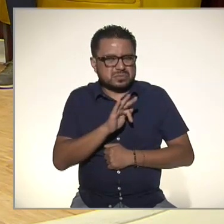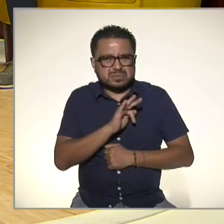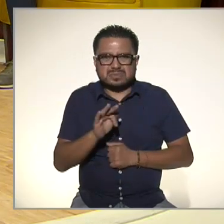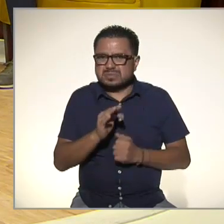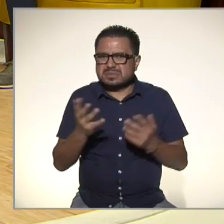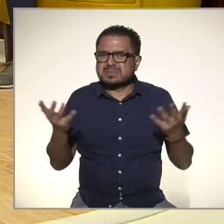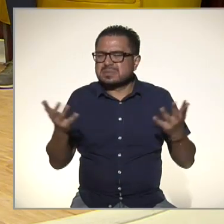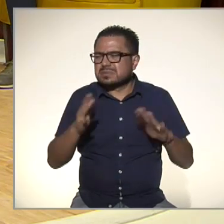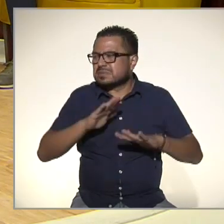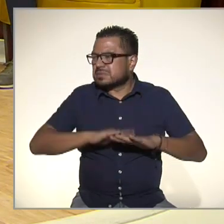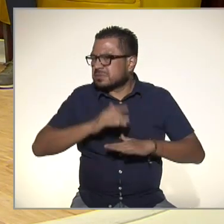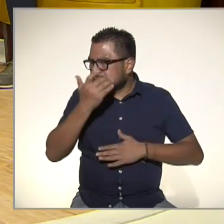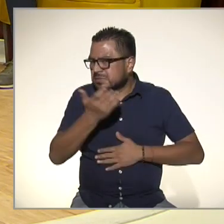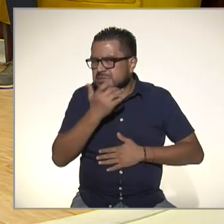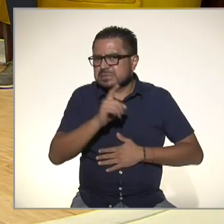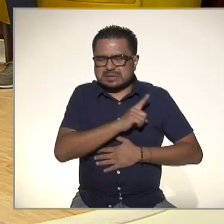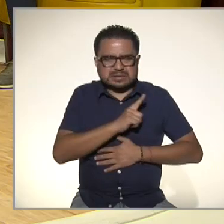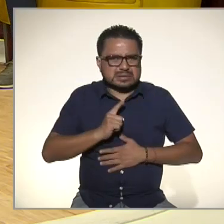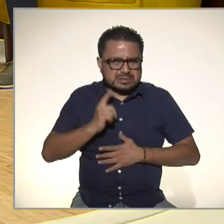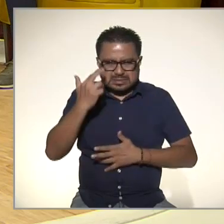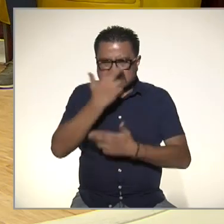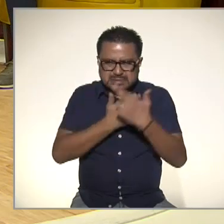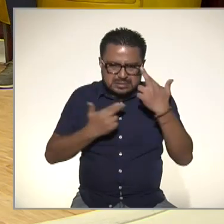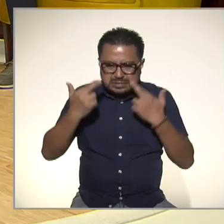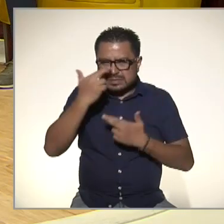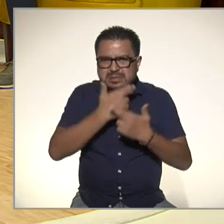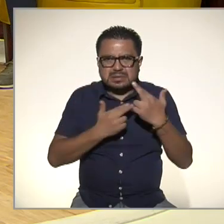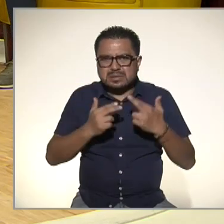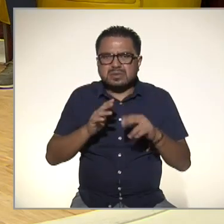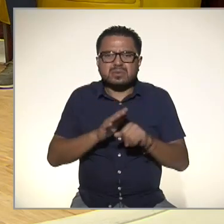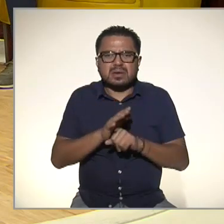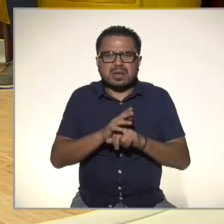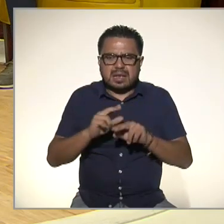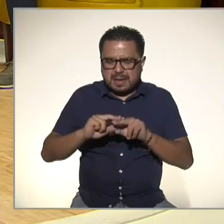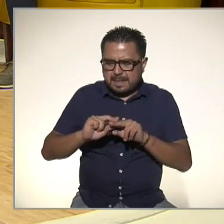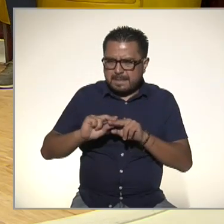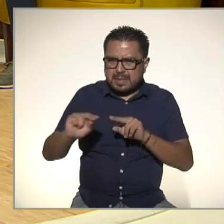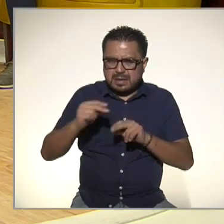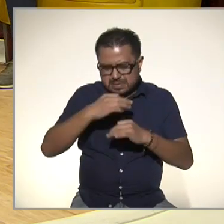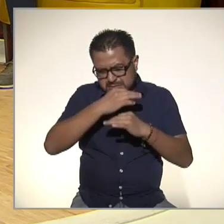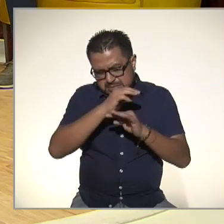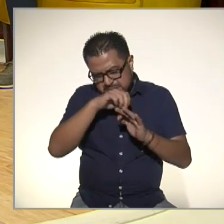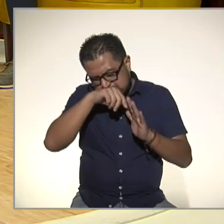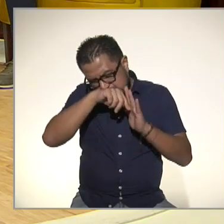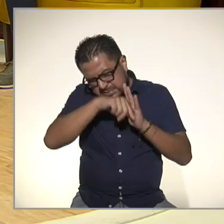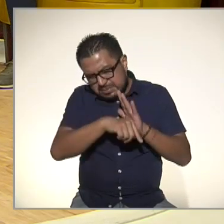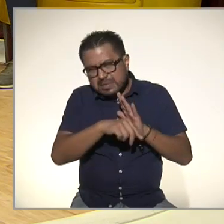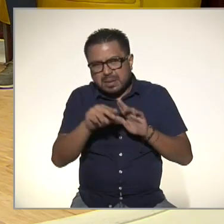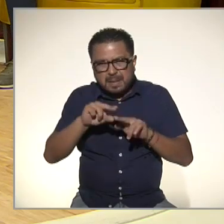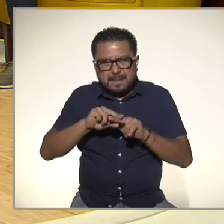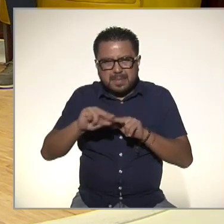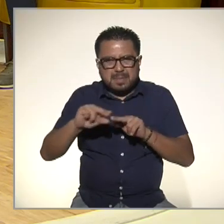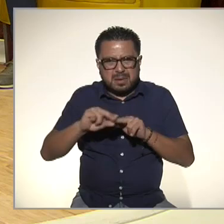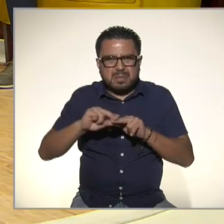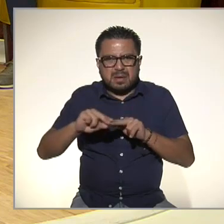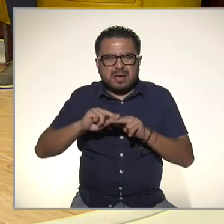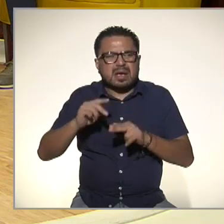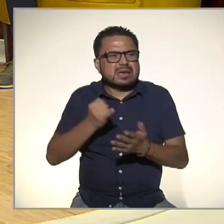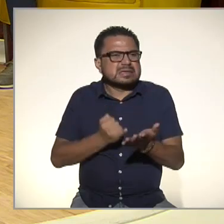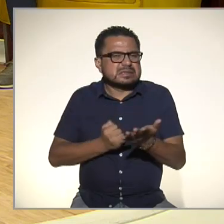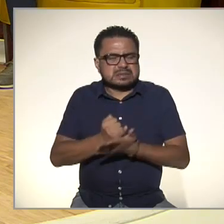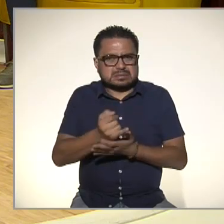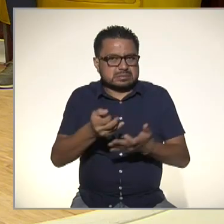de manera cotidiana, que habrá que revisar, es una espermatobioscopía, es decir, un estudio del semen para definir